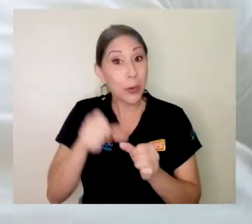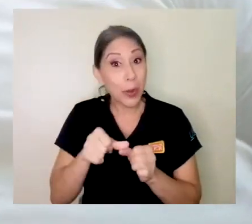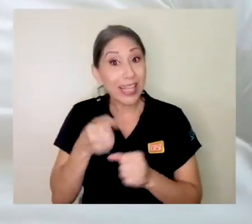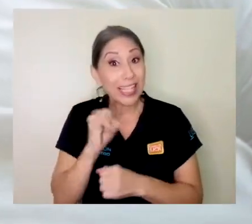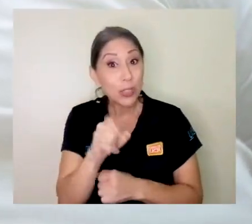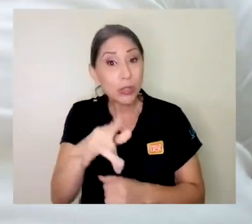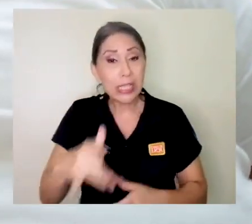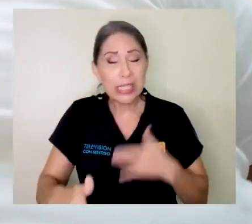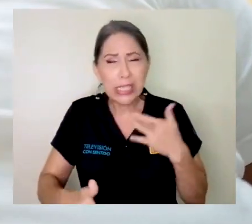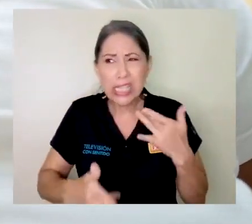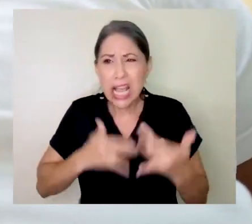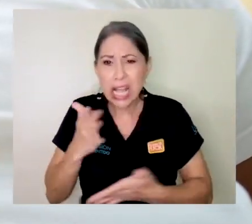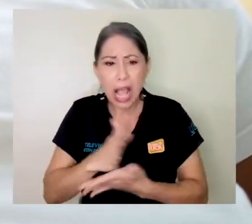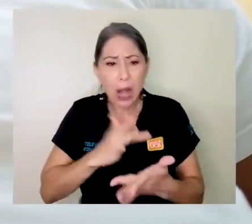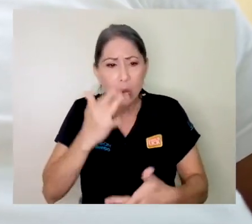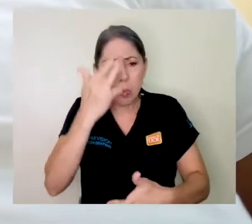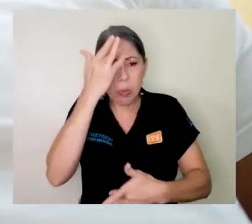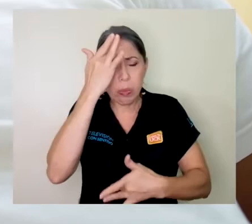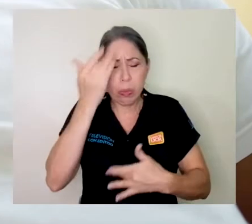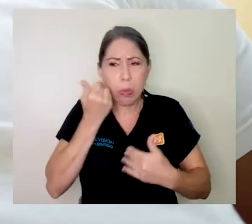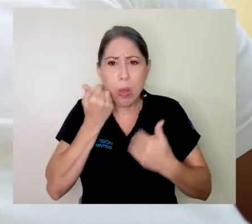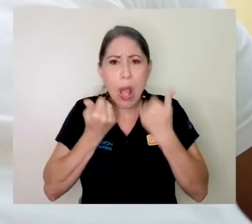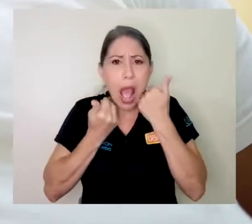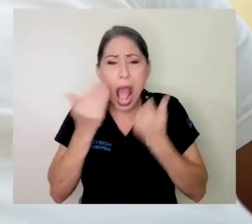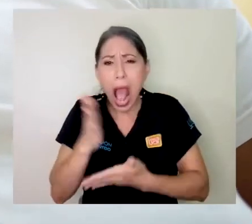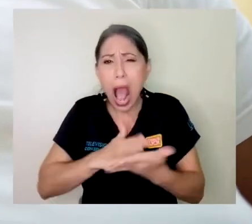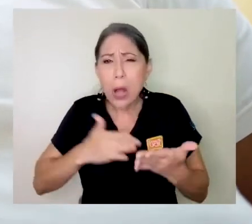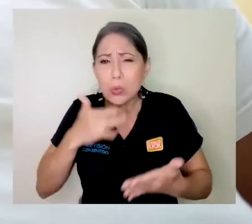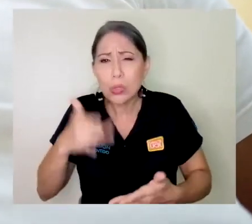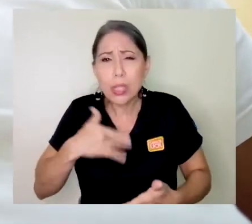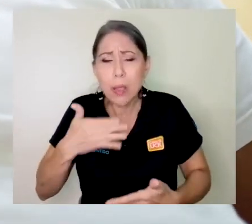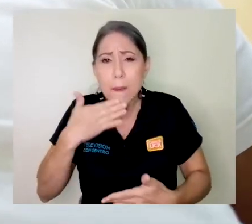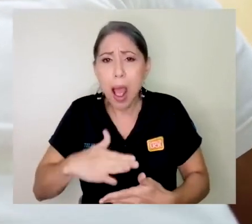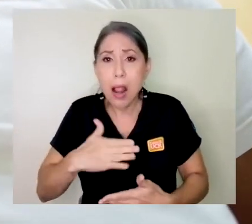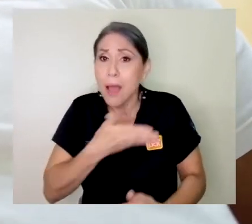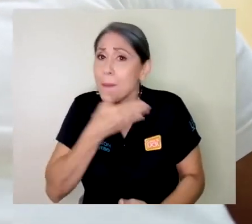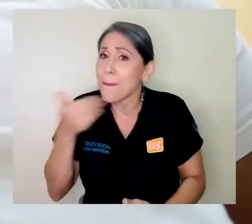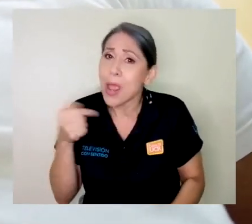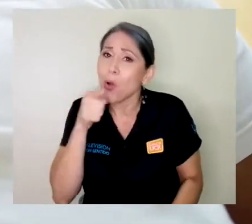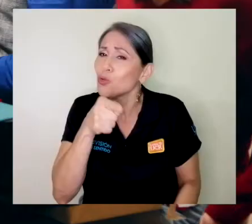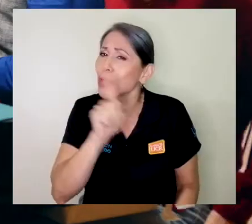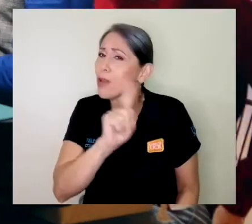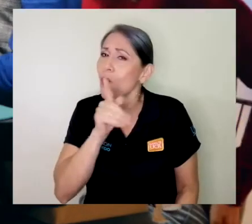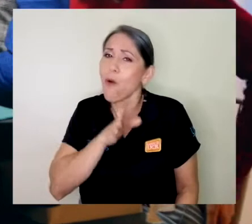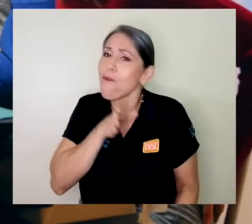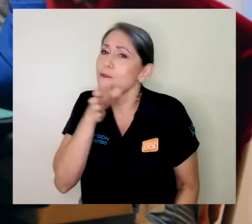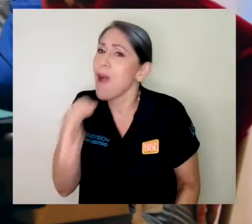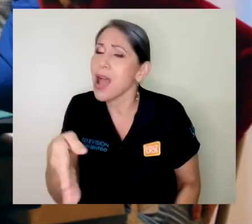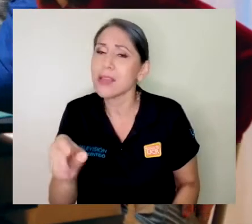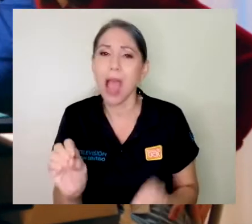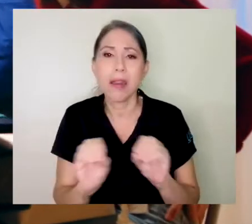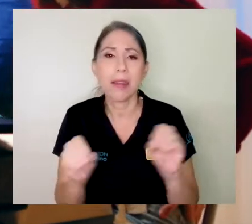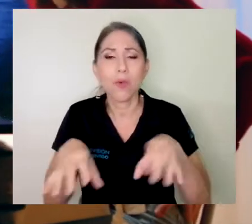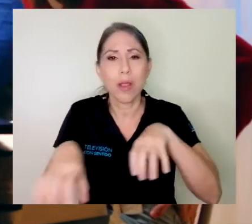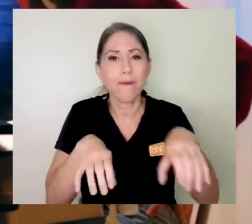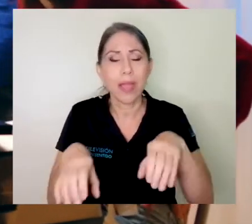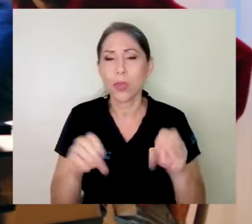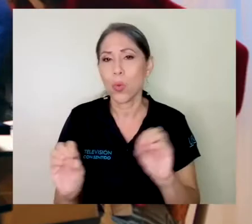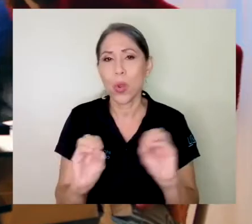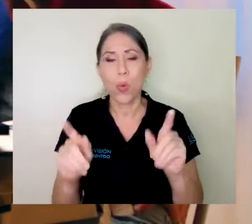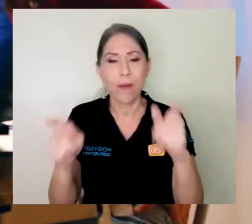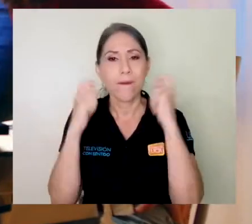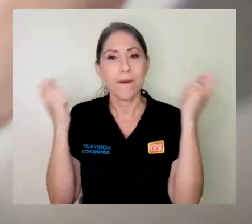Recuerde que si presenta cualquier síntoma de enfermedad o malestar, lo ideal es que no asista a ningún evento o fiesta